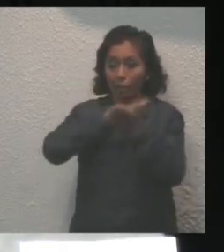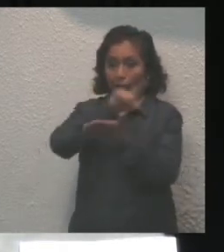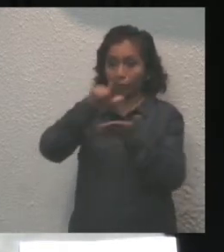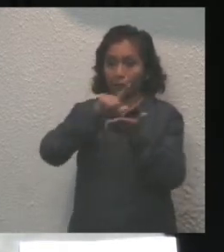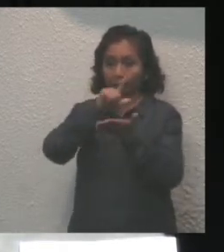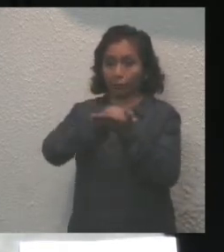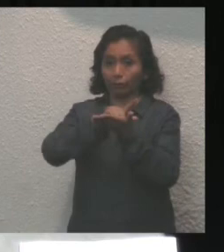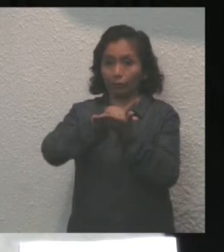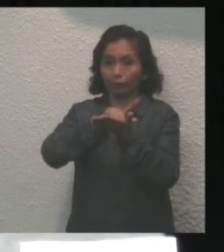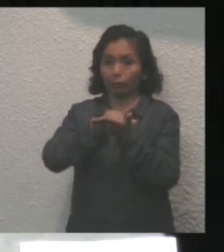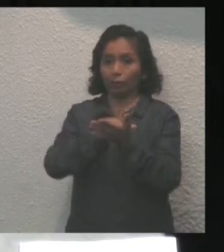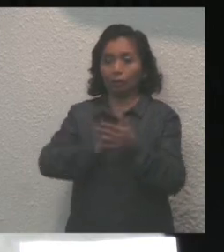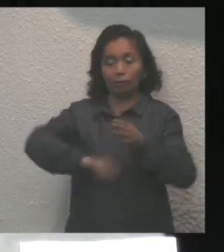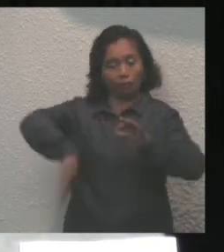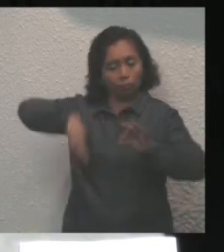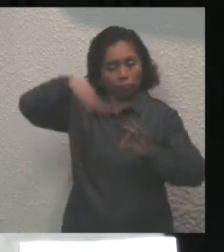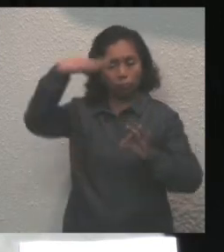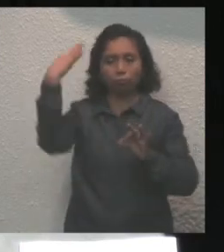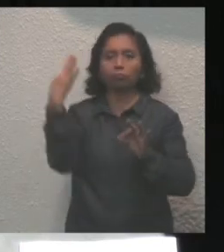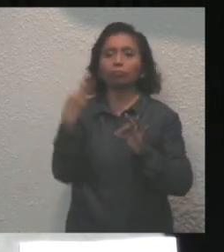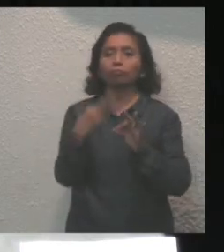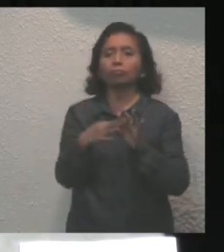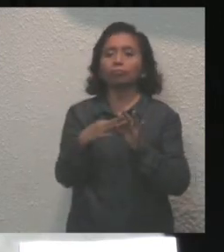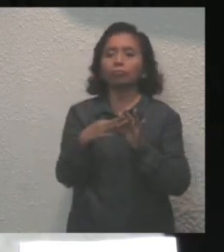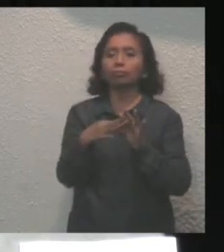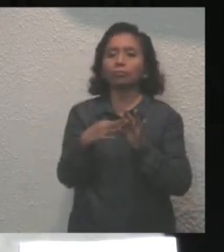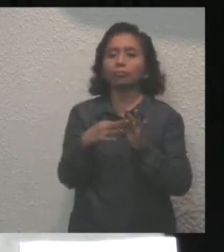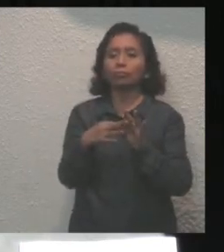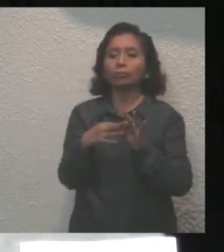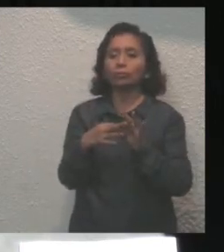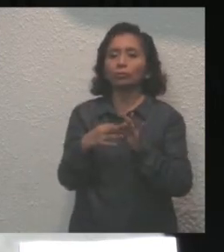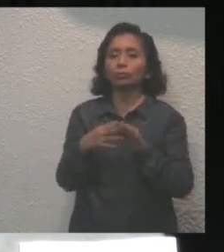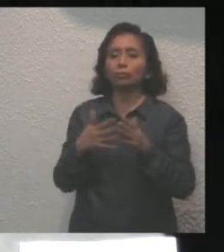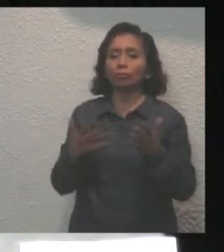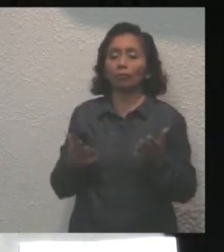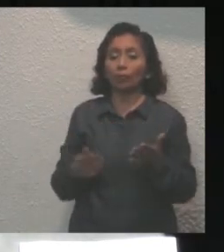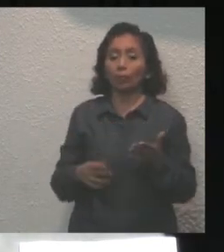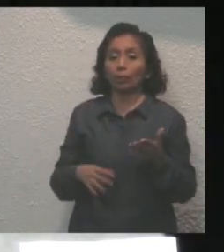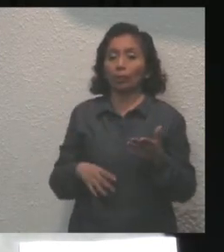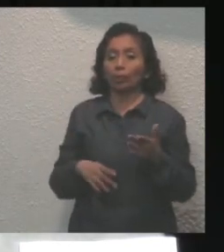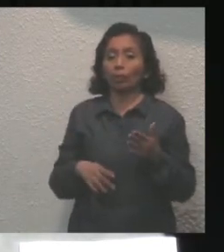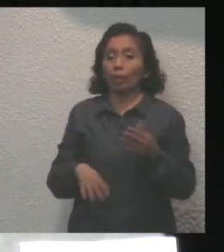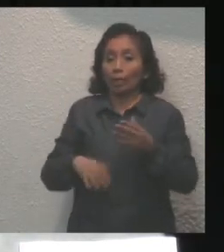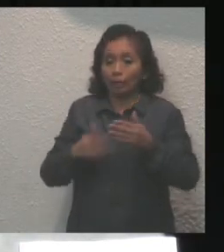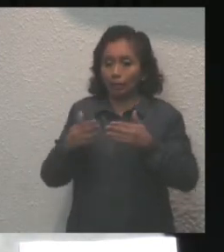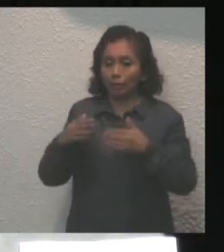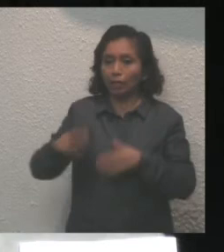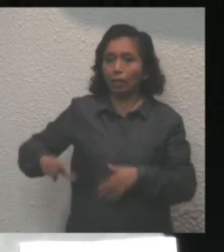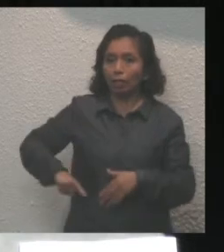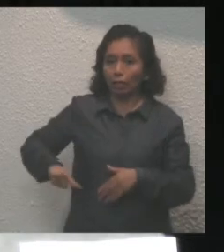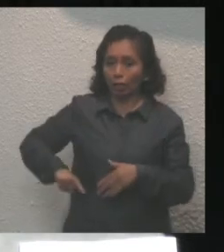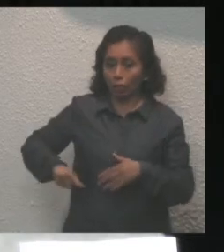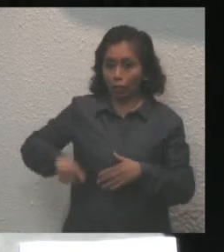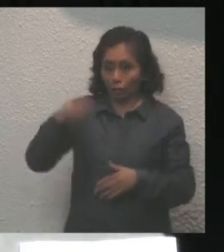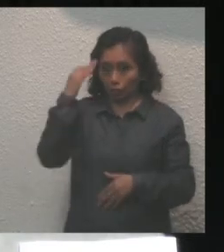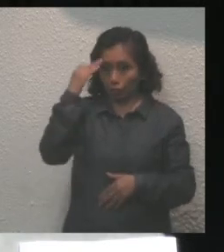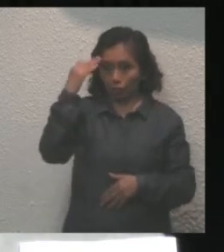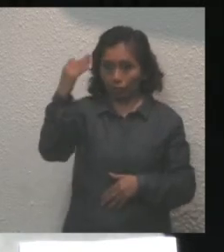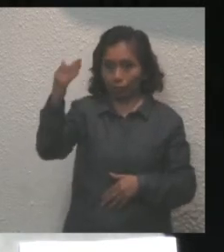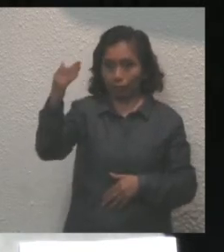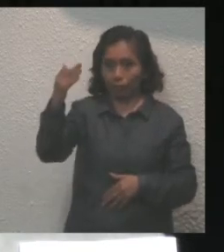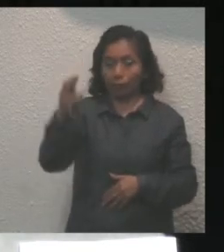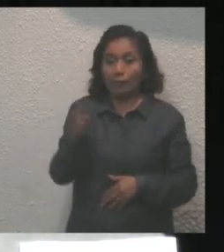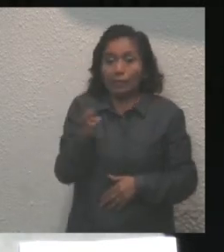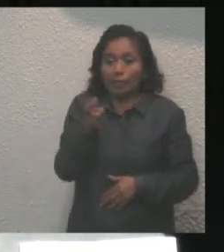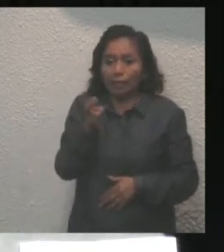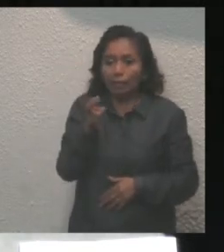legalidad será el principio sobre el que descanse este último tramo de su gobierno y que será la vía